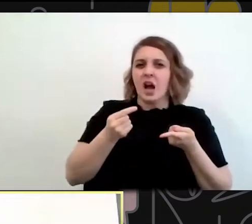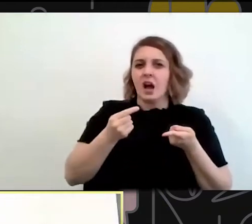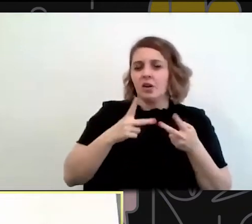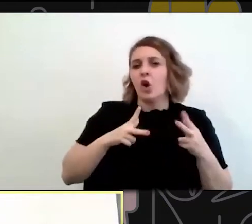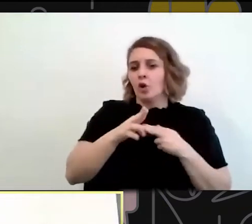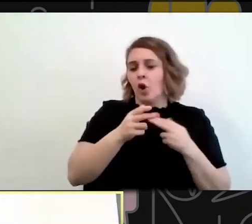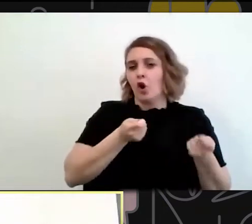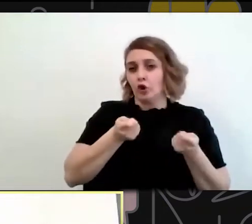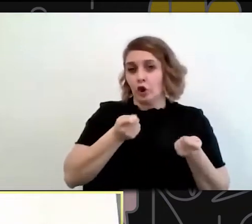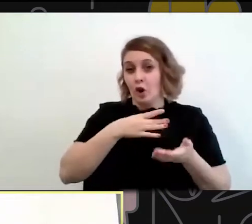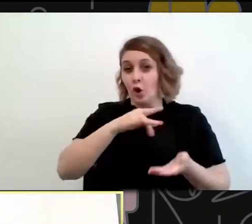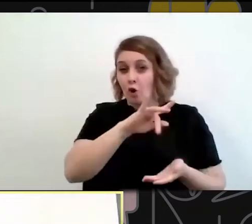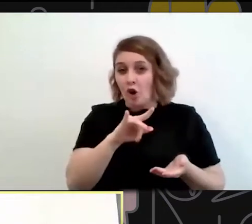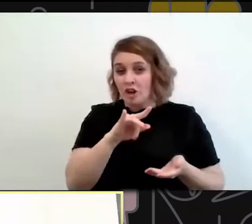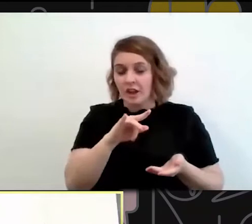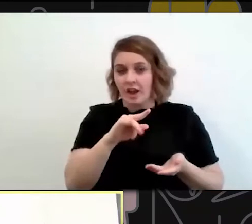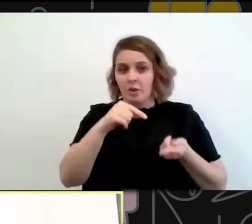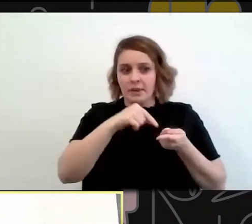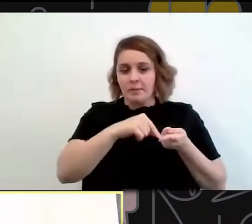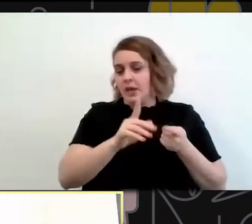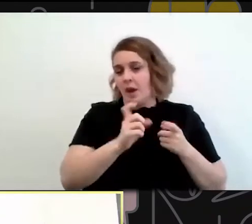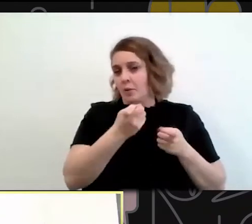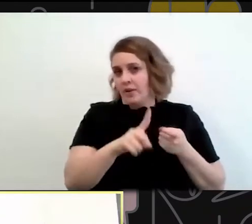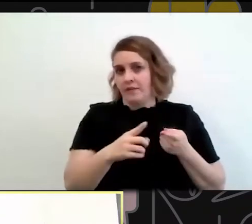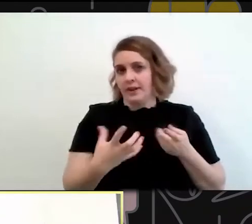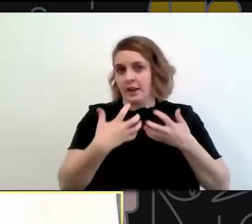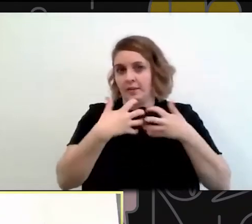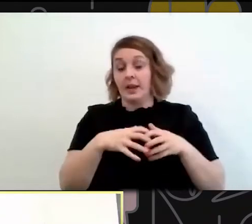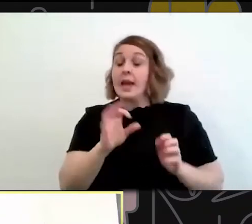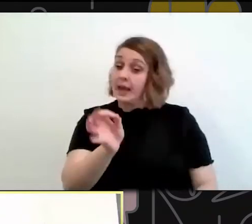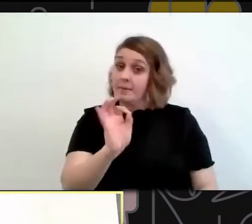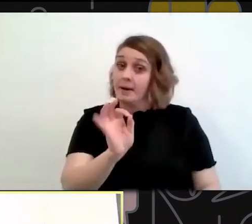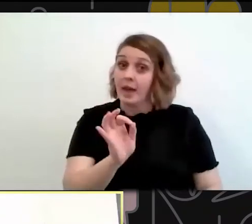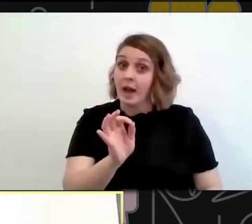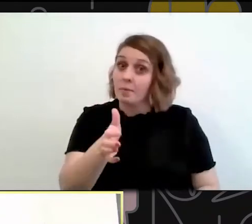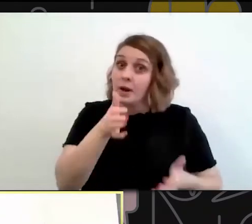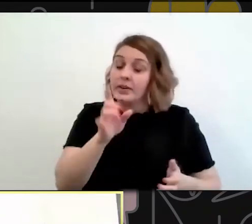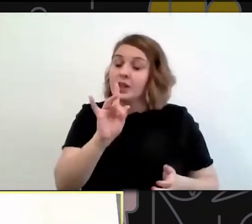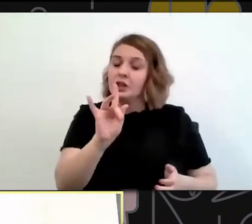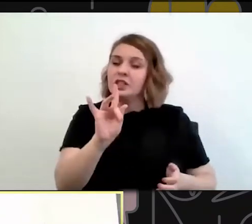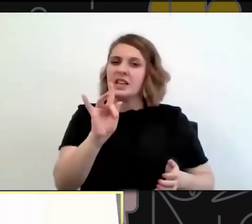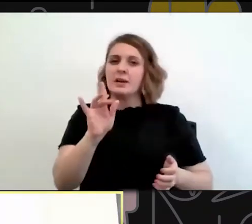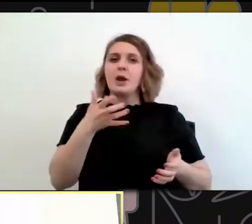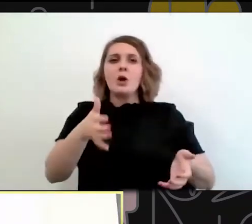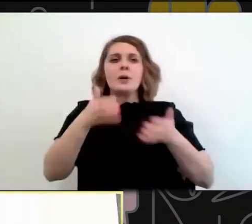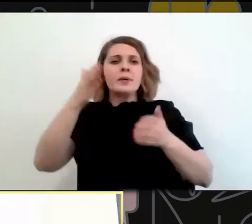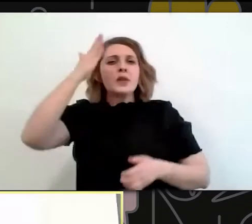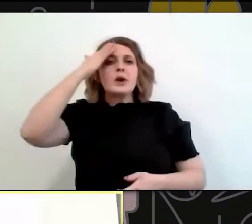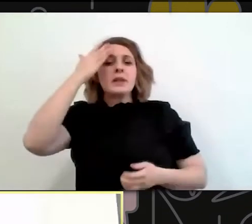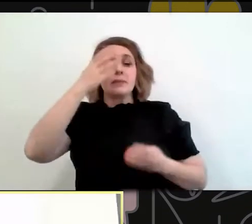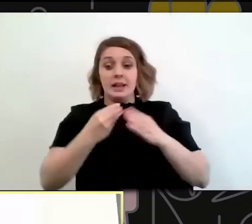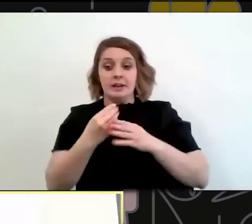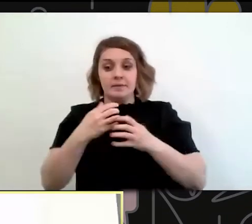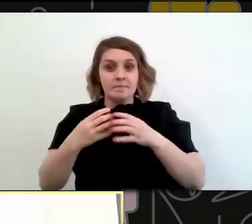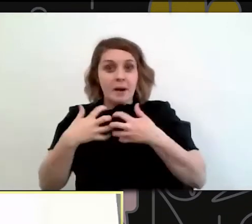controles glucémicos capilares que se tenían que hacer las personas con diabetes, que realmente también es un beneficio, pero el verdadero beneficio de estos dispositivos